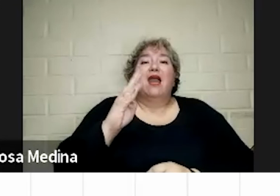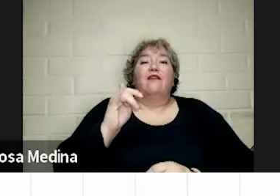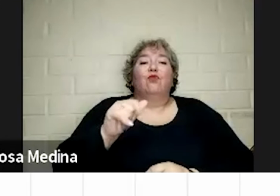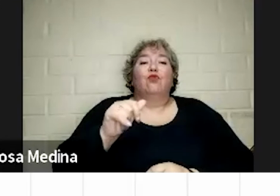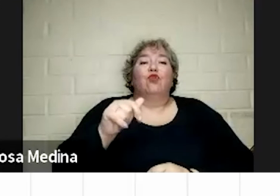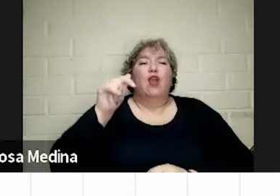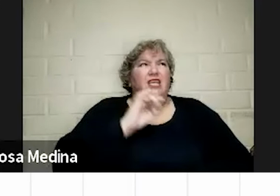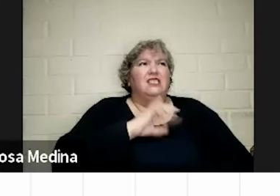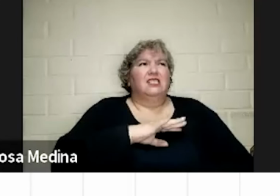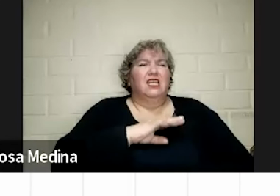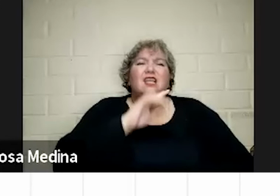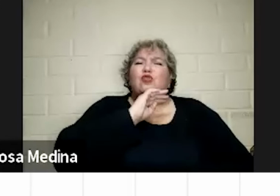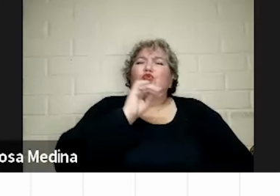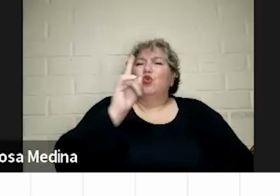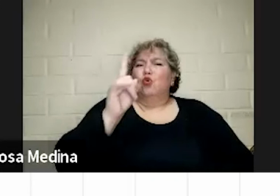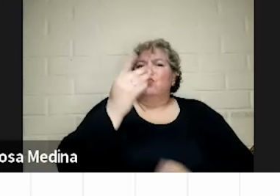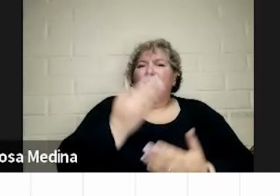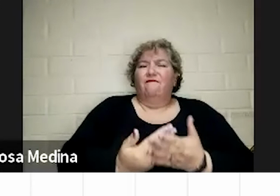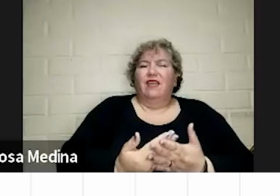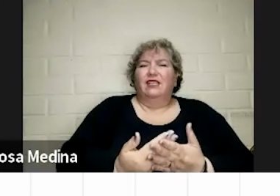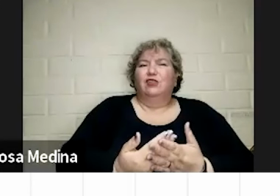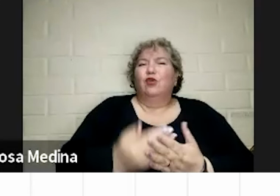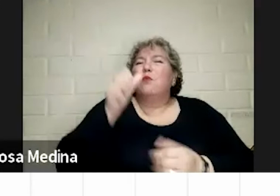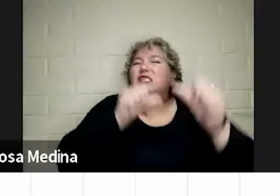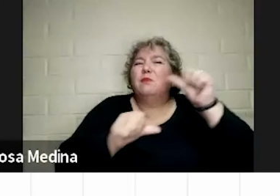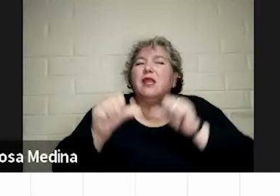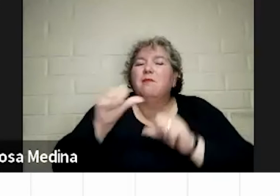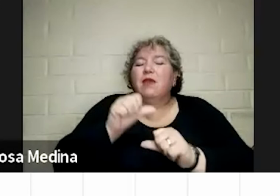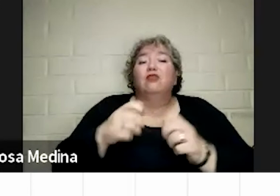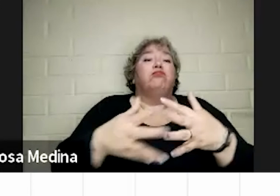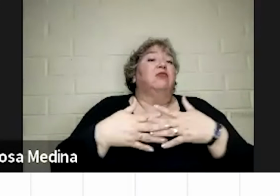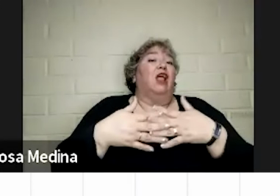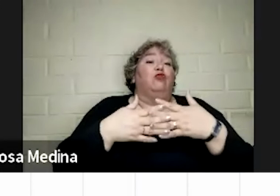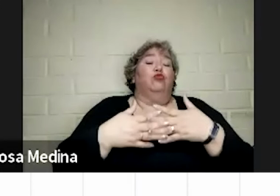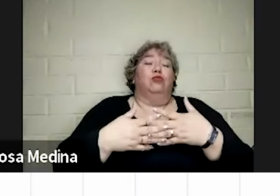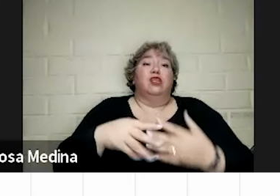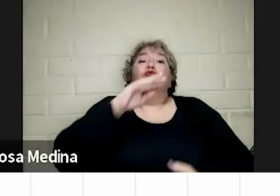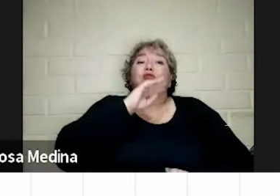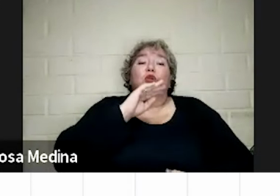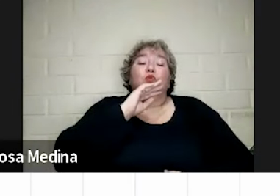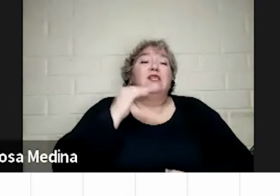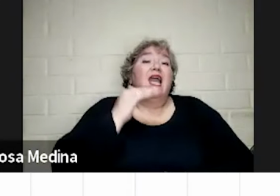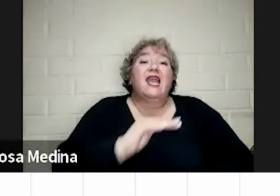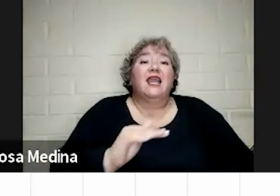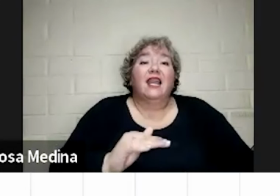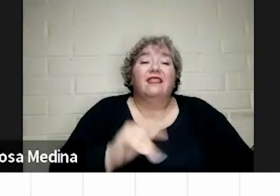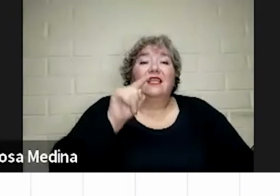una vez de manera experimental, pero en Estados Unidos se ocupa en jardines infantiles y está